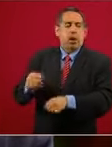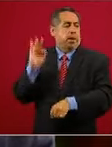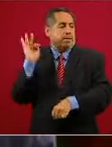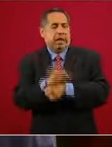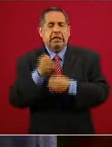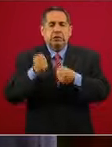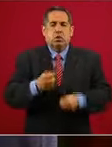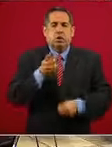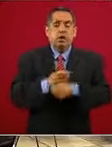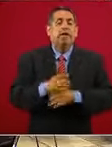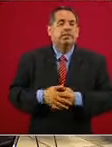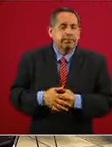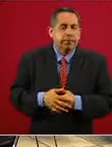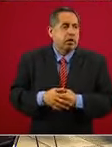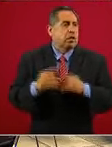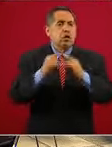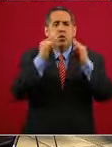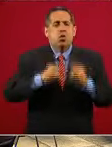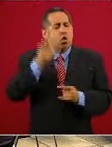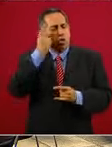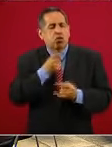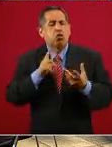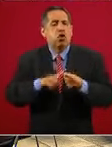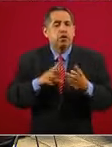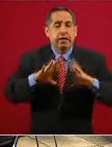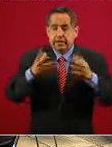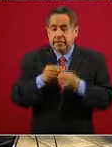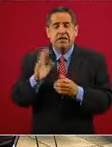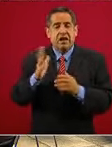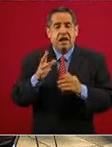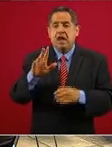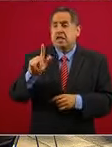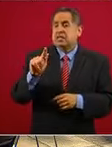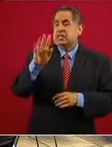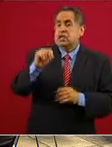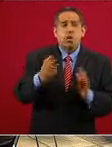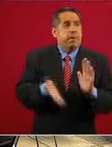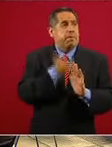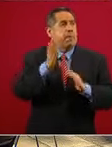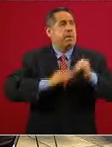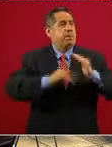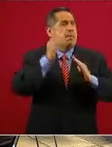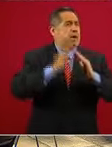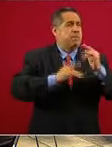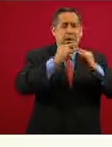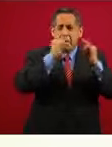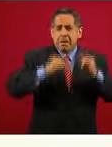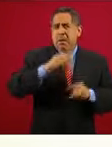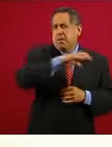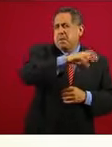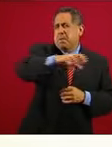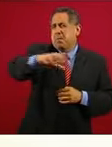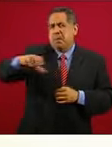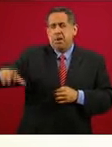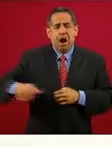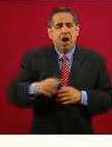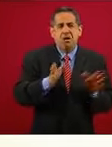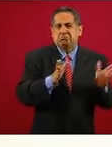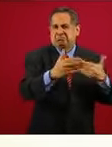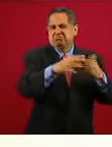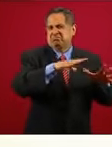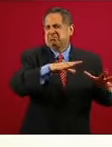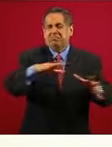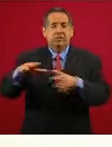han construido 79 cuarteles, se encuentran en proceso 34 y están por